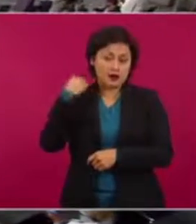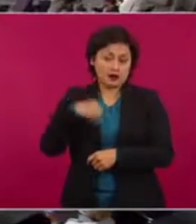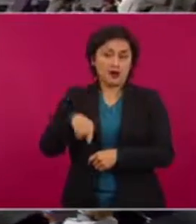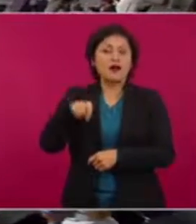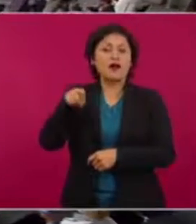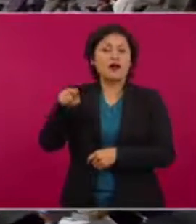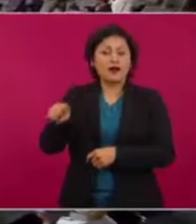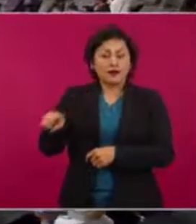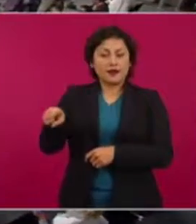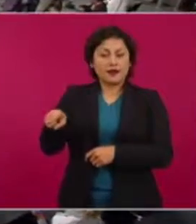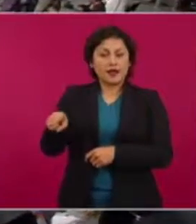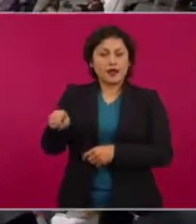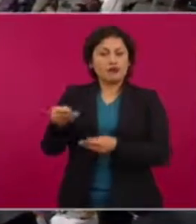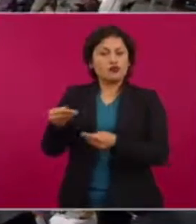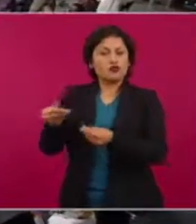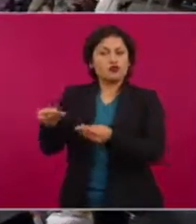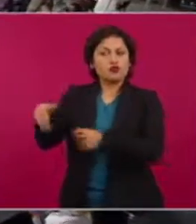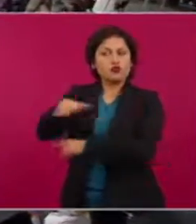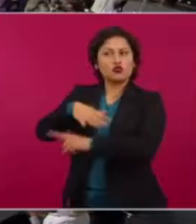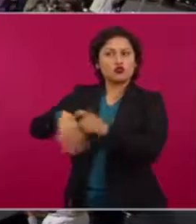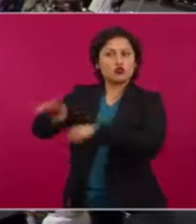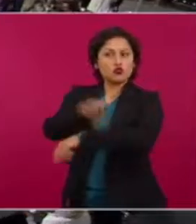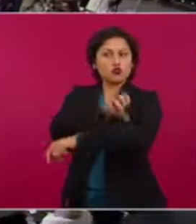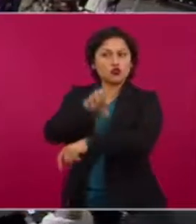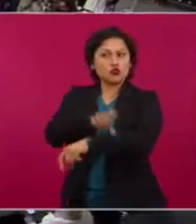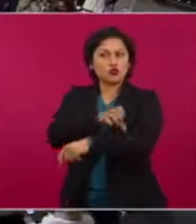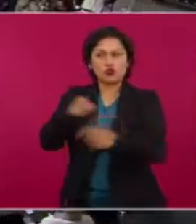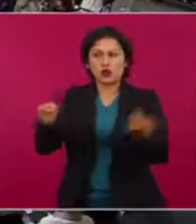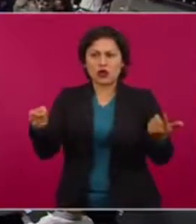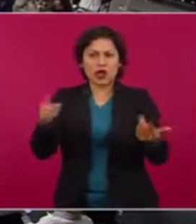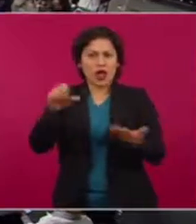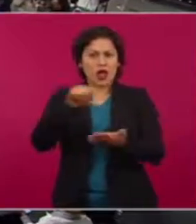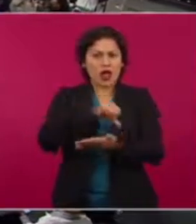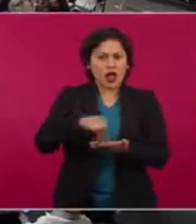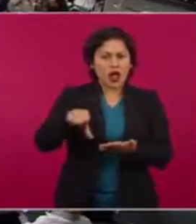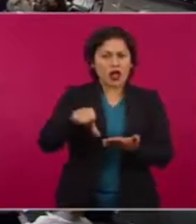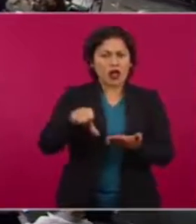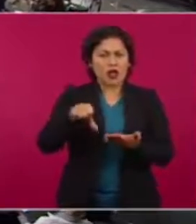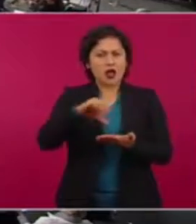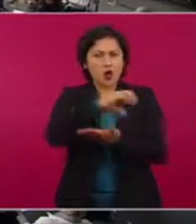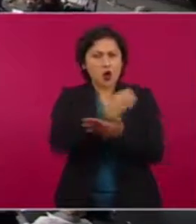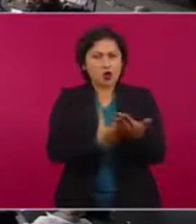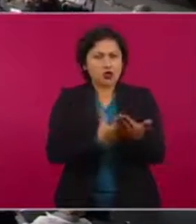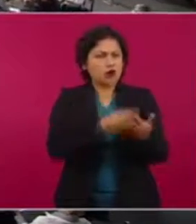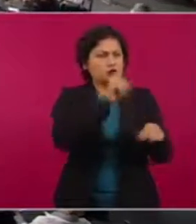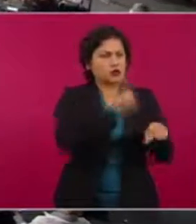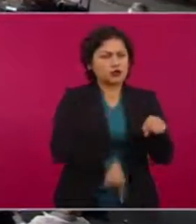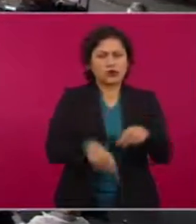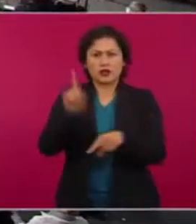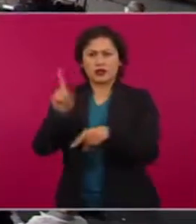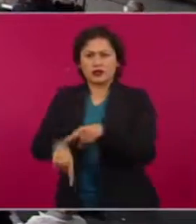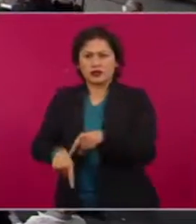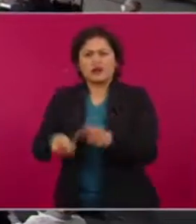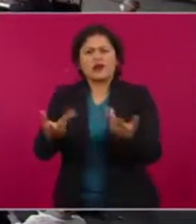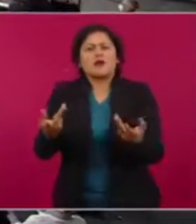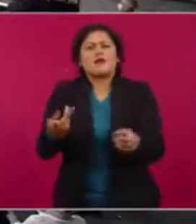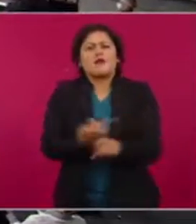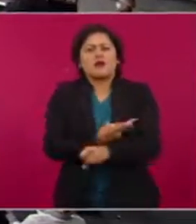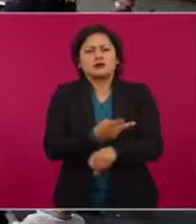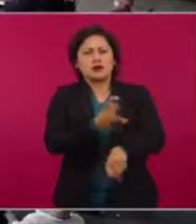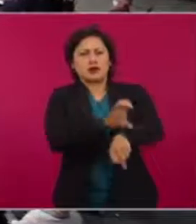de autoabasto. ¿Qué se va a hacer con esa energía? ¿Se la van a vender a la Comisión Federal de